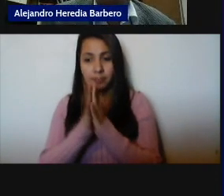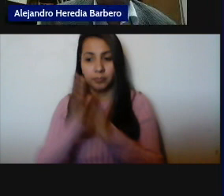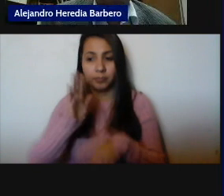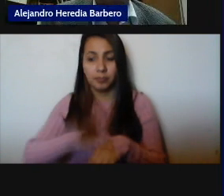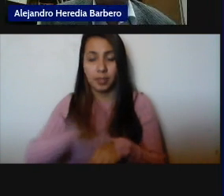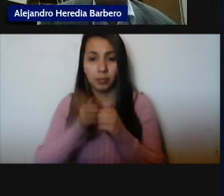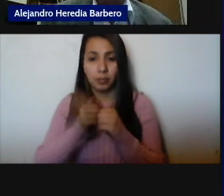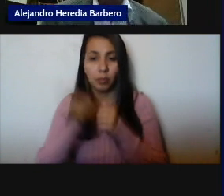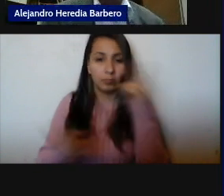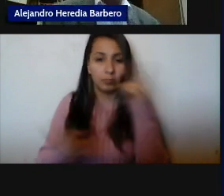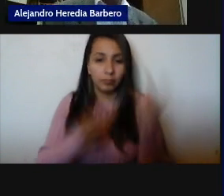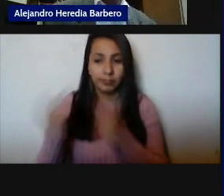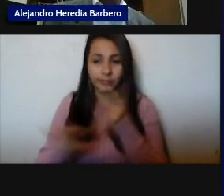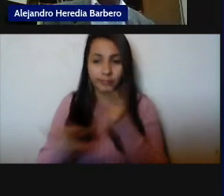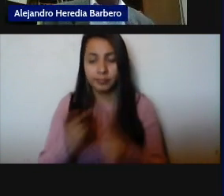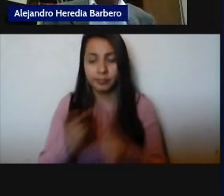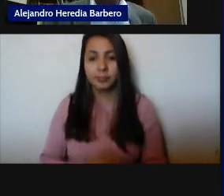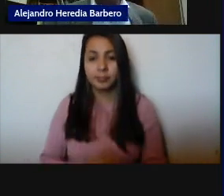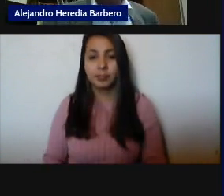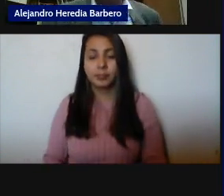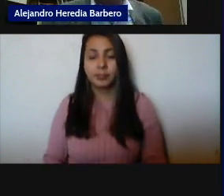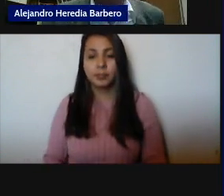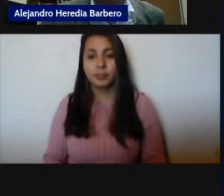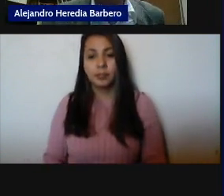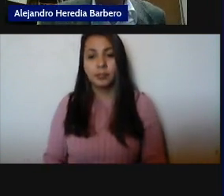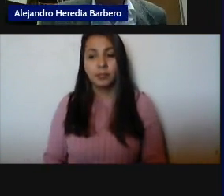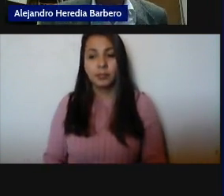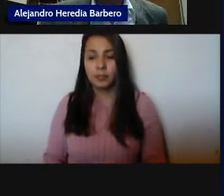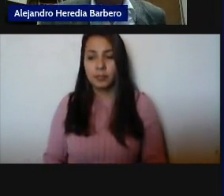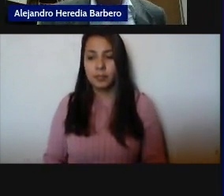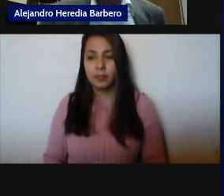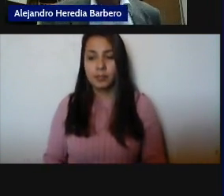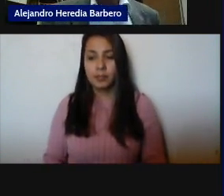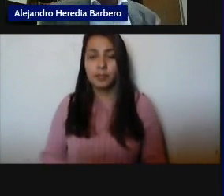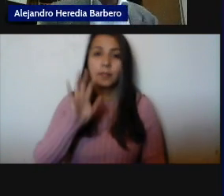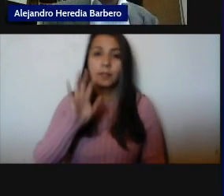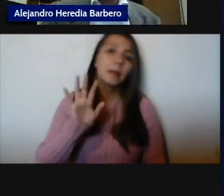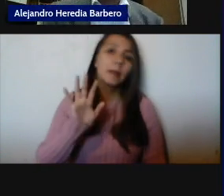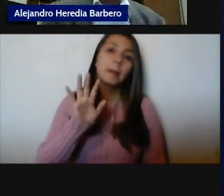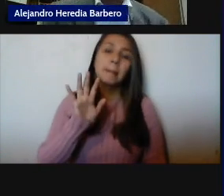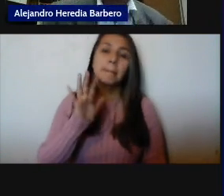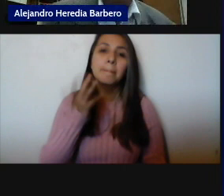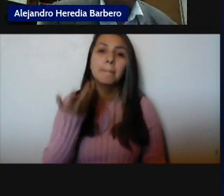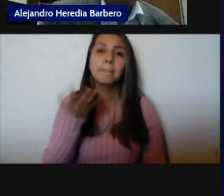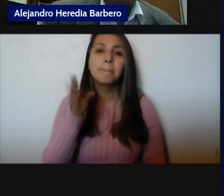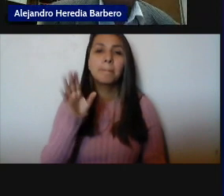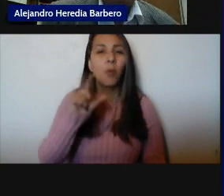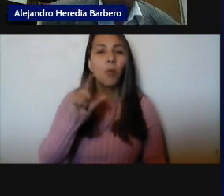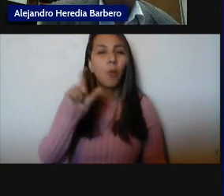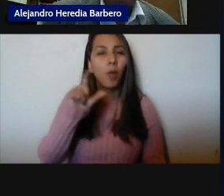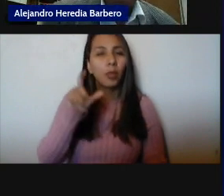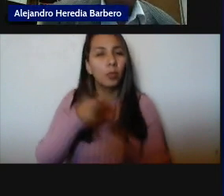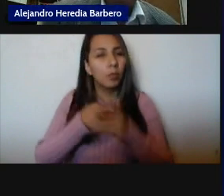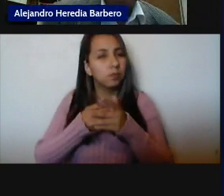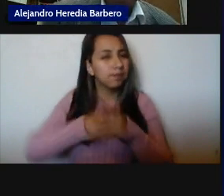una participación más activa mediante las preguntas y comentarios. Y bueno, ¿cuándo comenzó